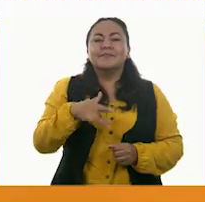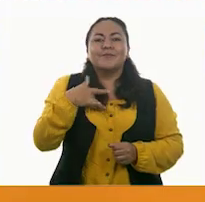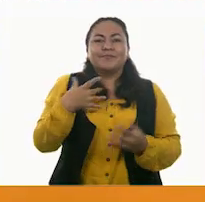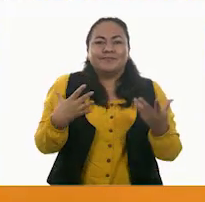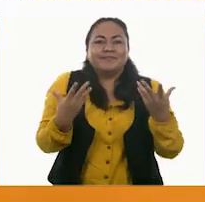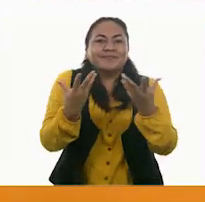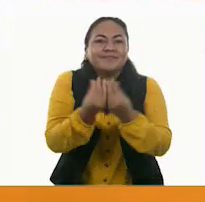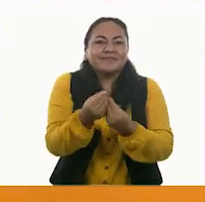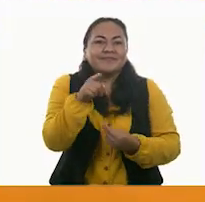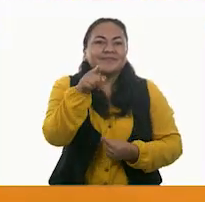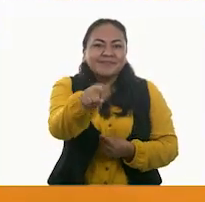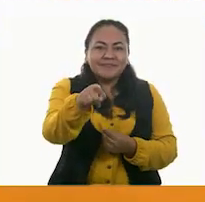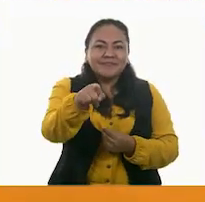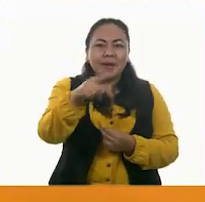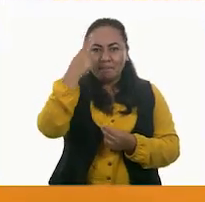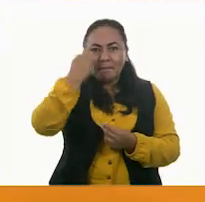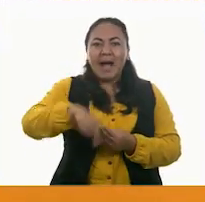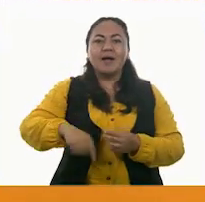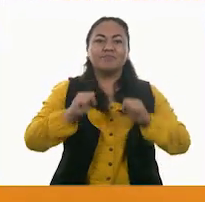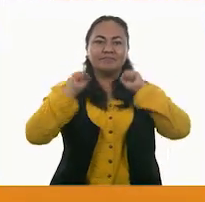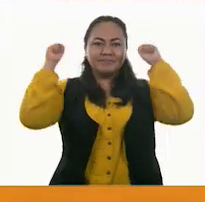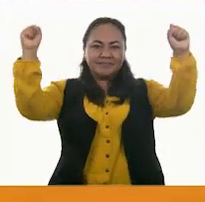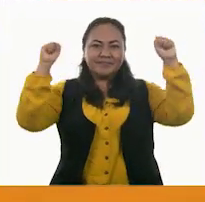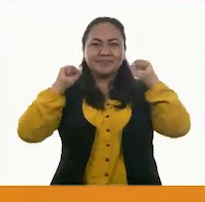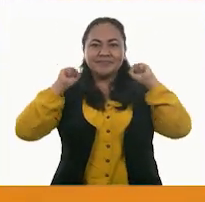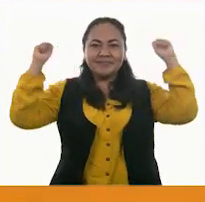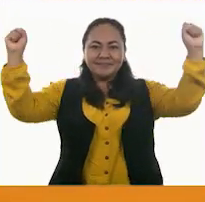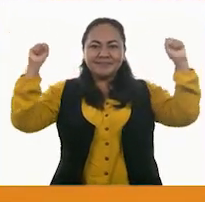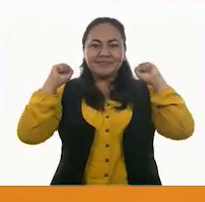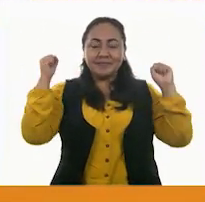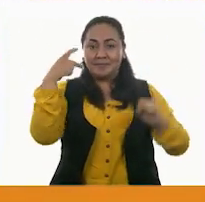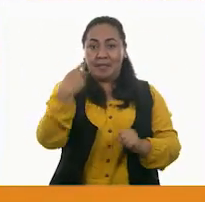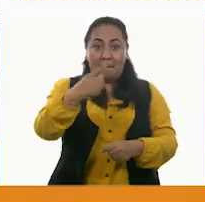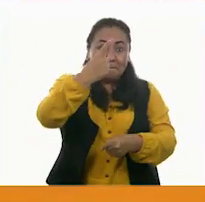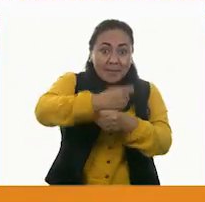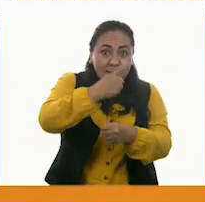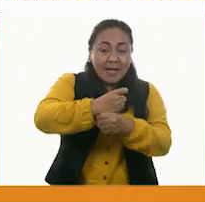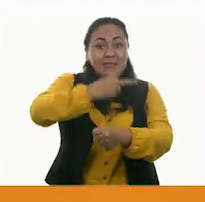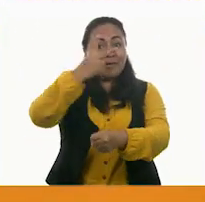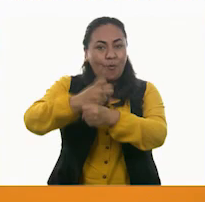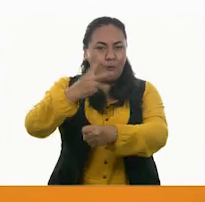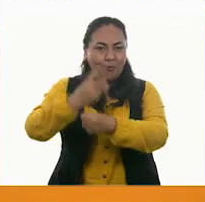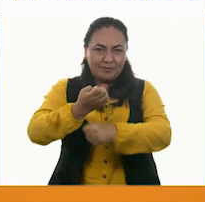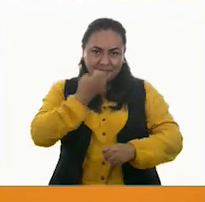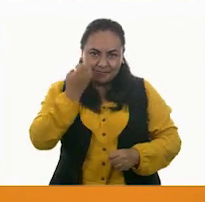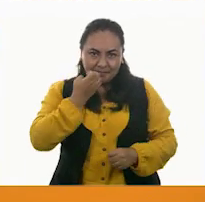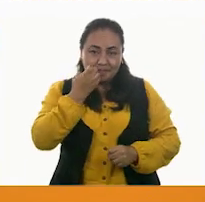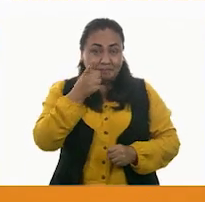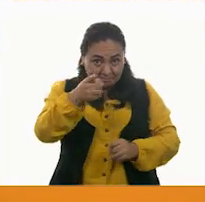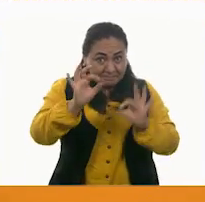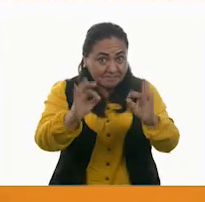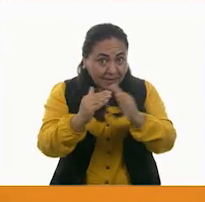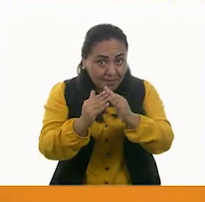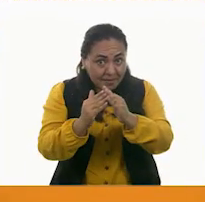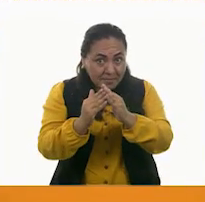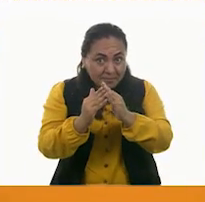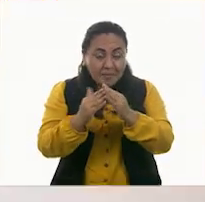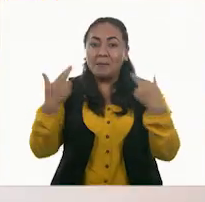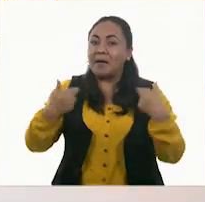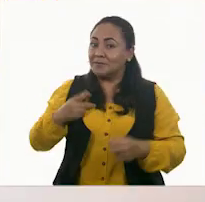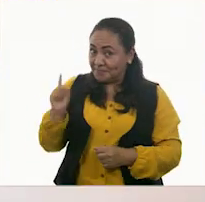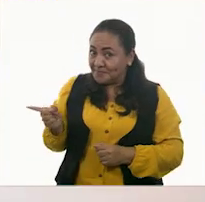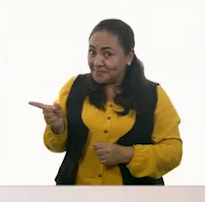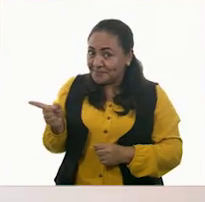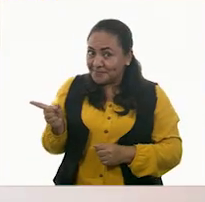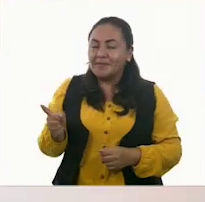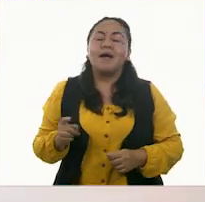estar con ustedes en esta sesión de educación física de primer y segundo grado. ¿Listos en casita? ¿Listos, maestro? Estamos